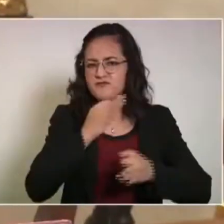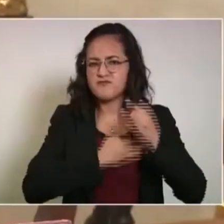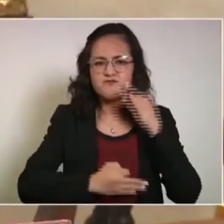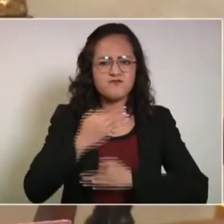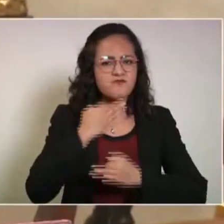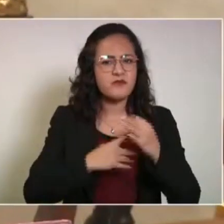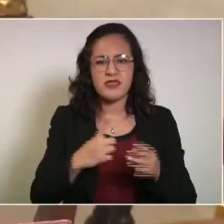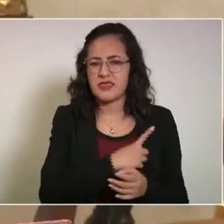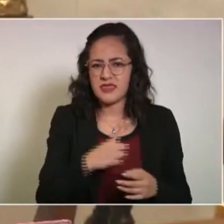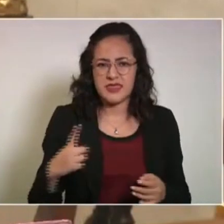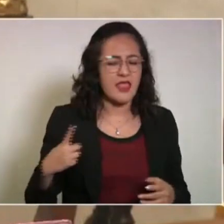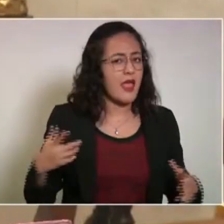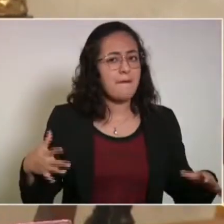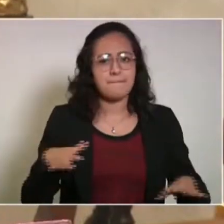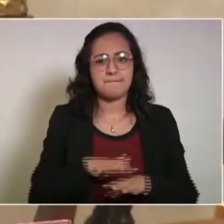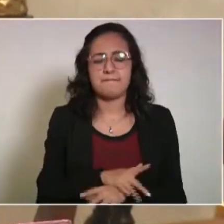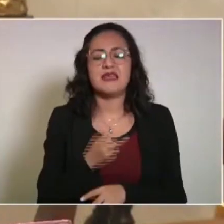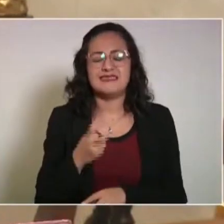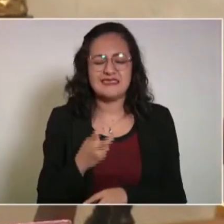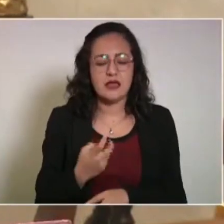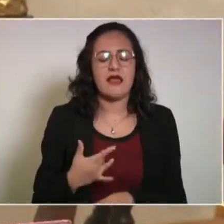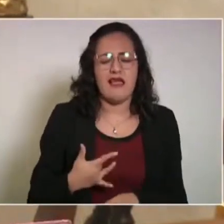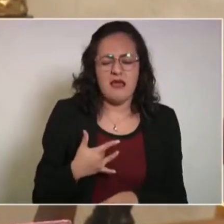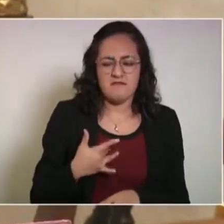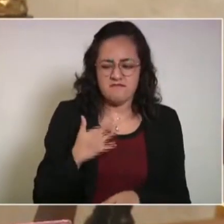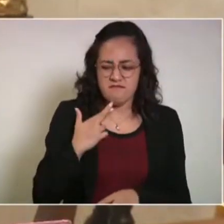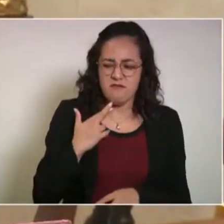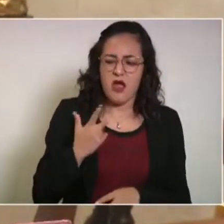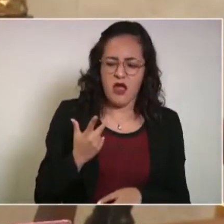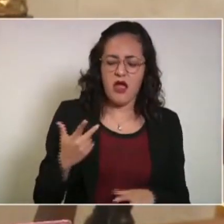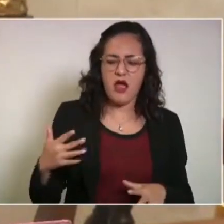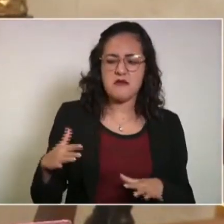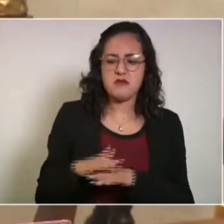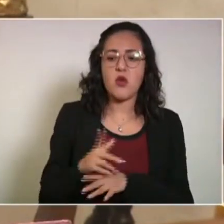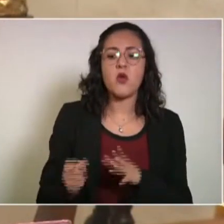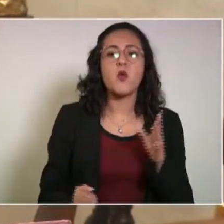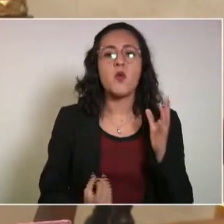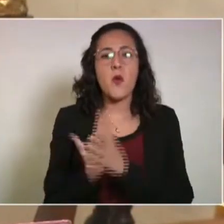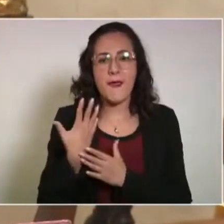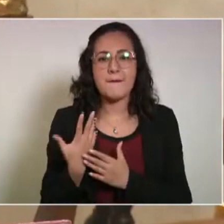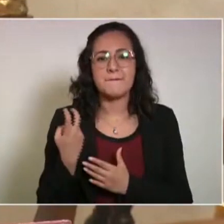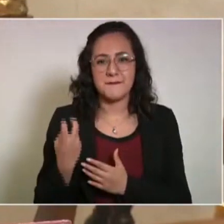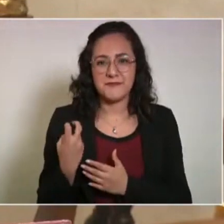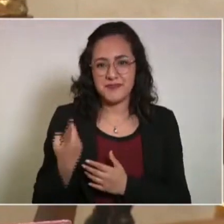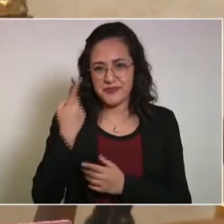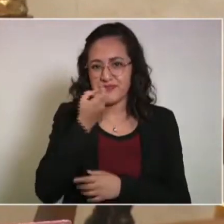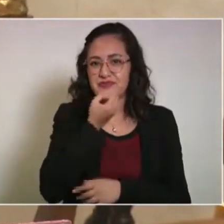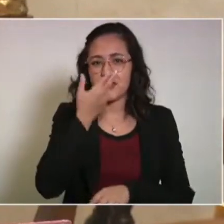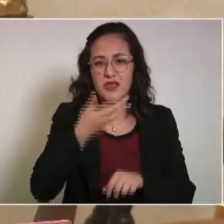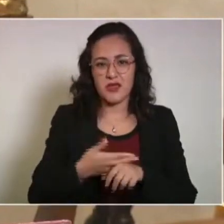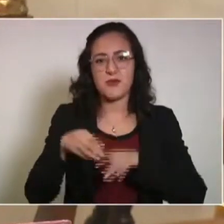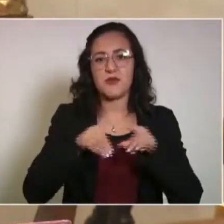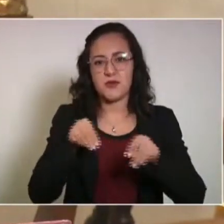Se tiene que sentir de qué se trata esta nueva etapa de la Secretaría de